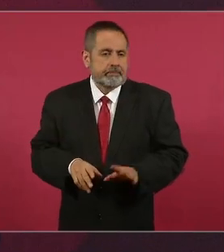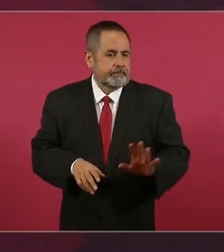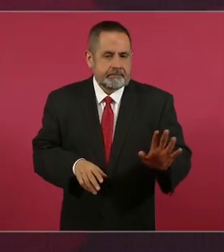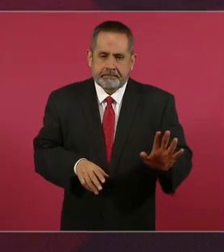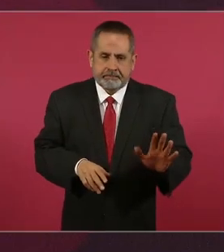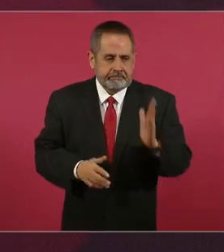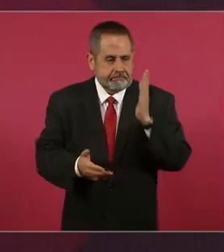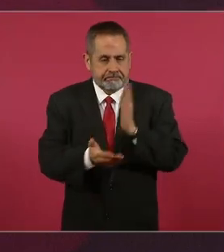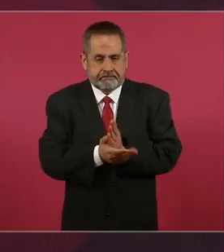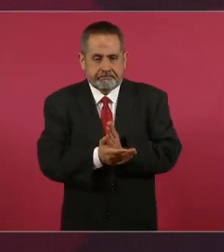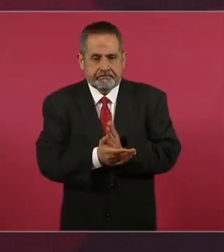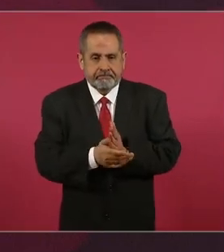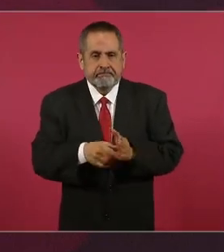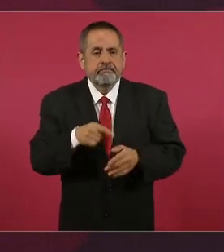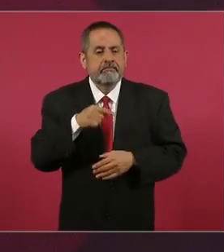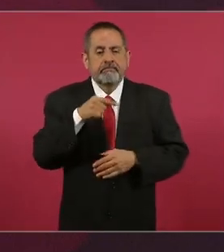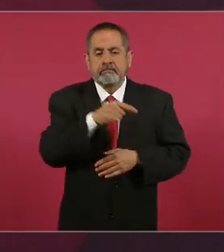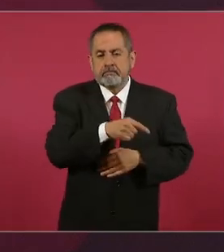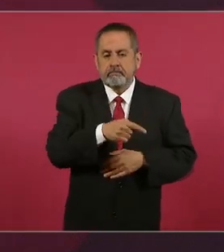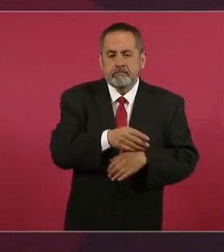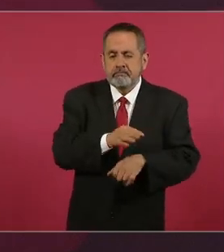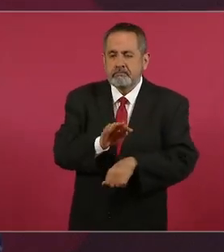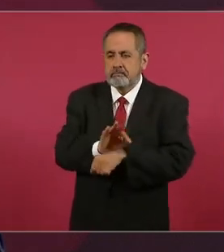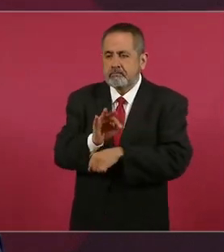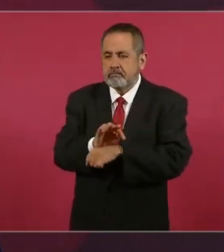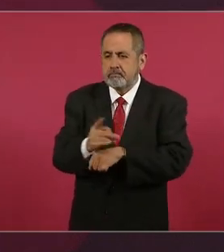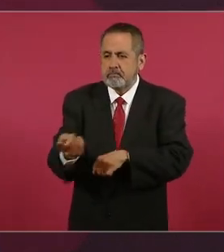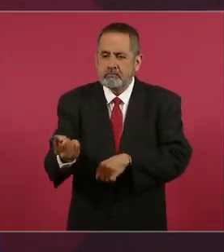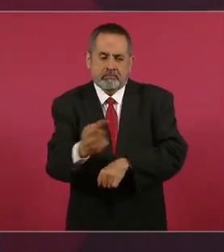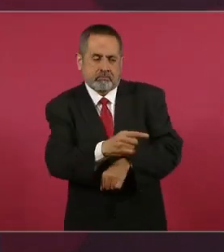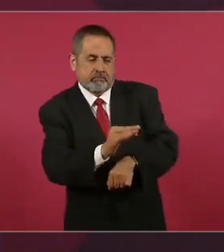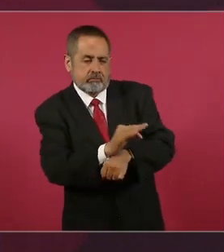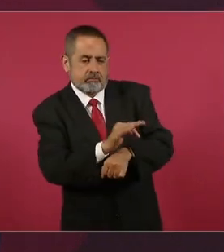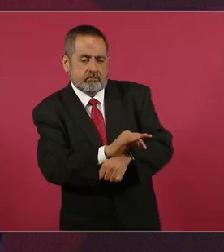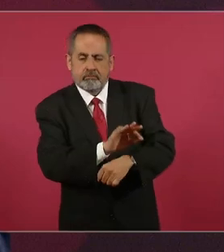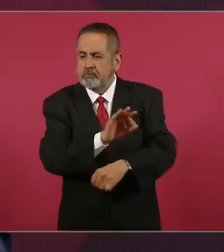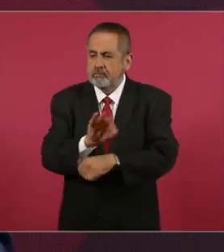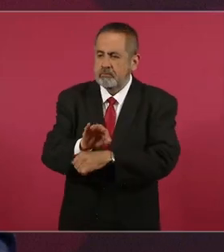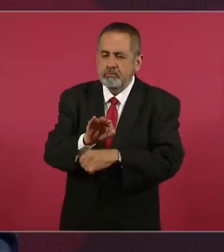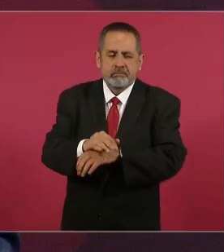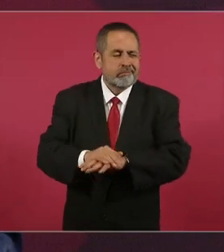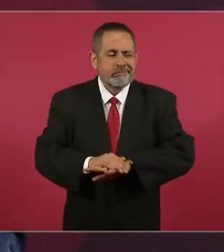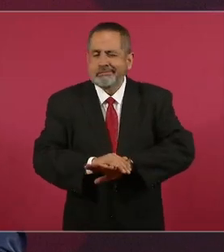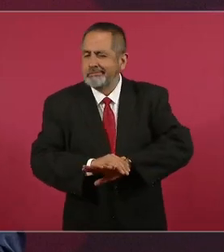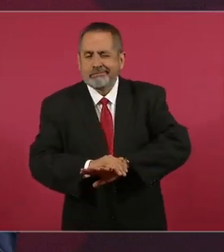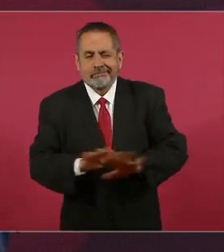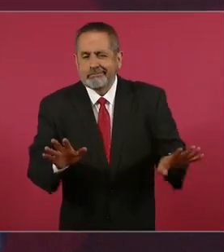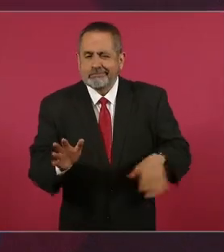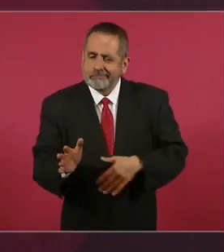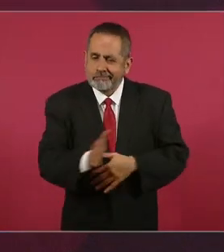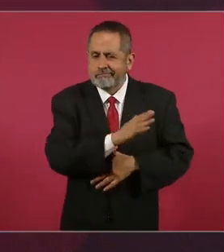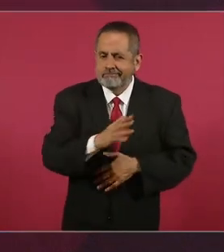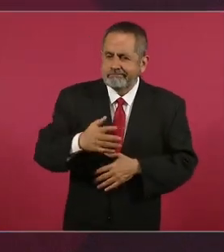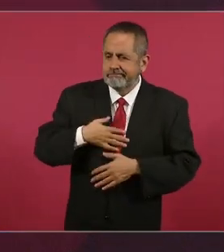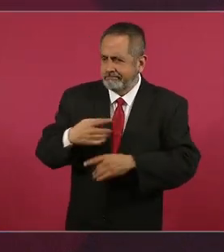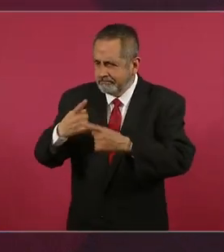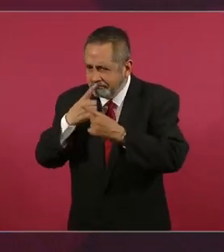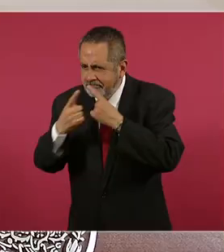y esa base social los protegía. Hemos estado trabajando